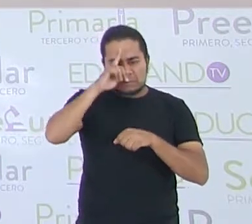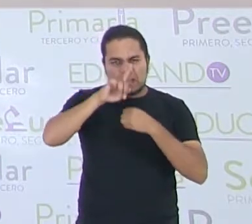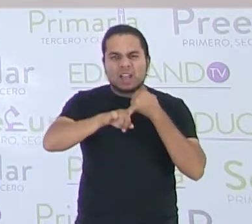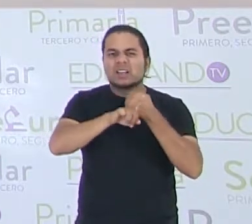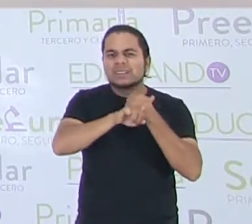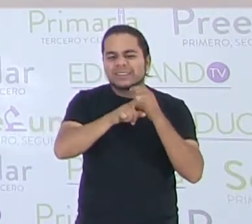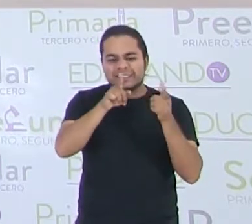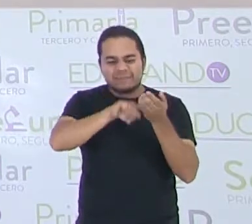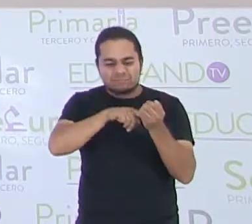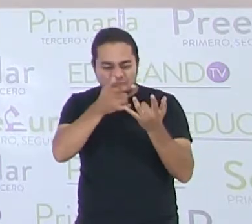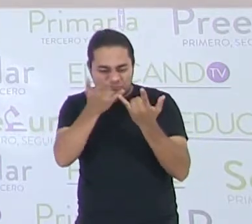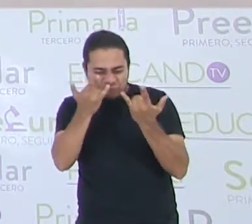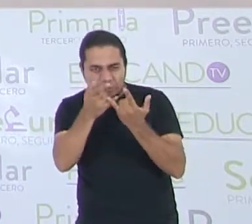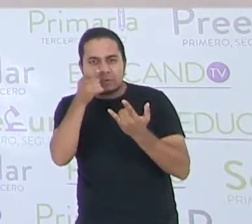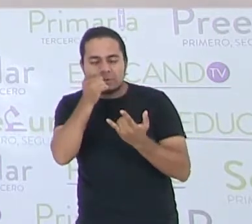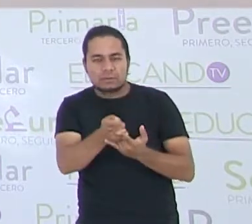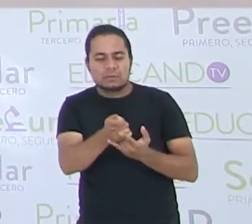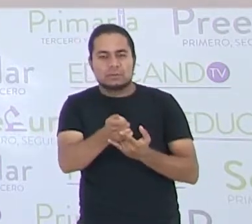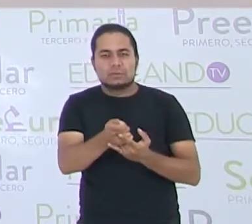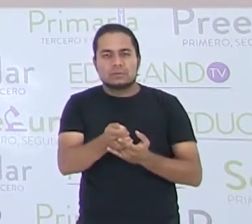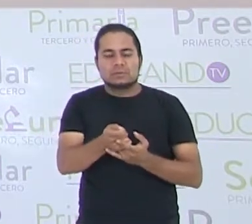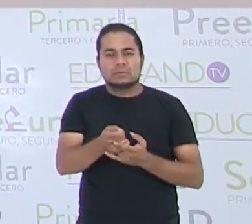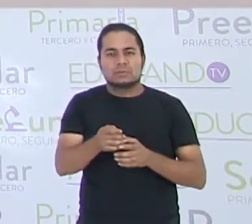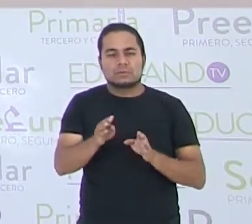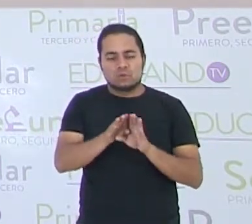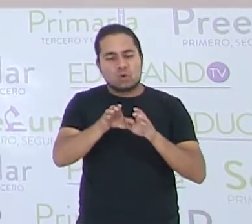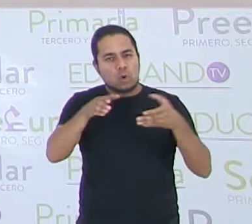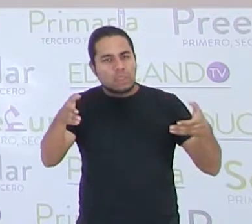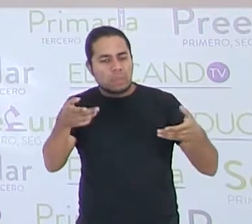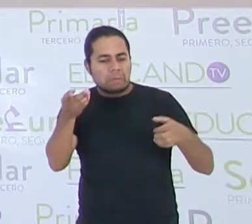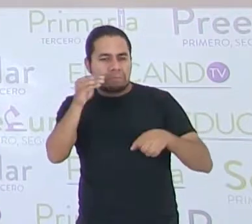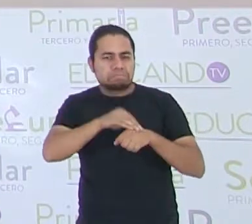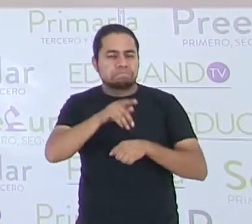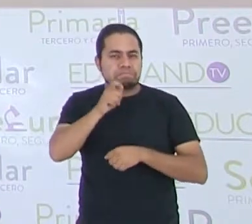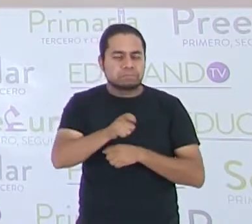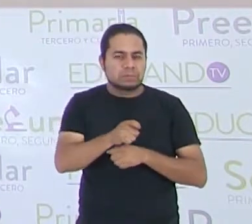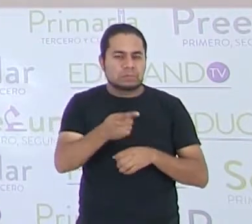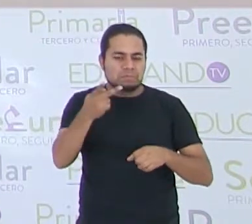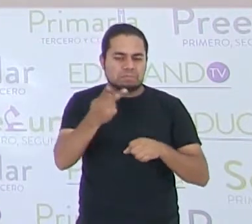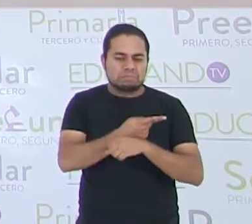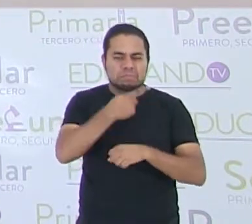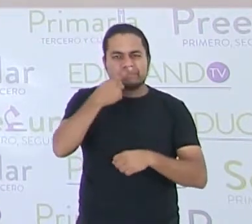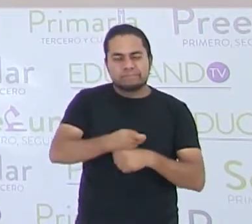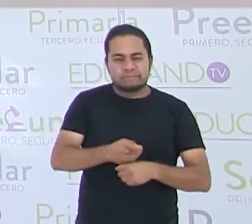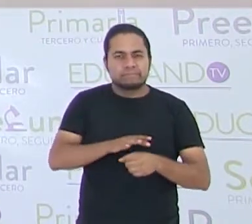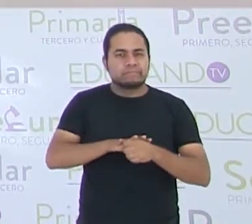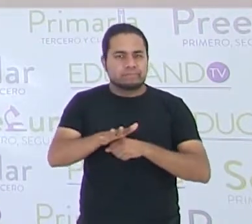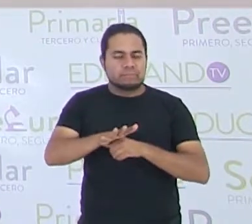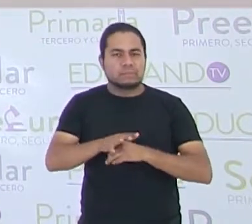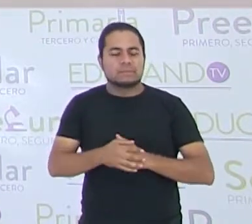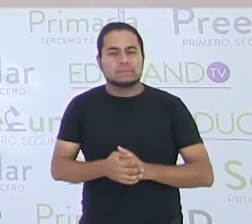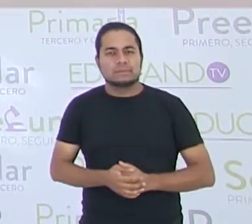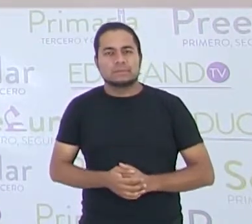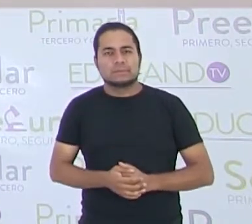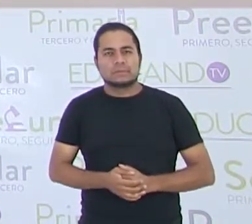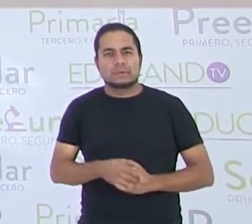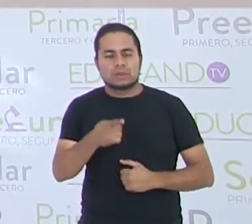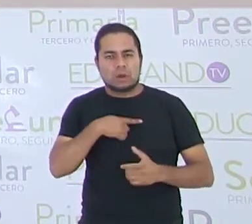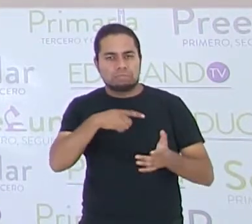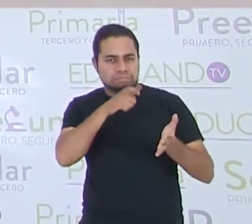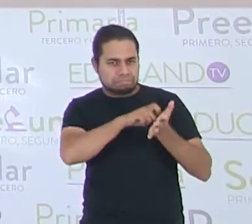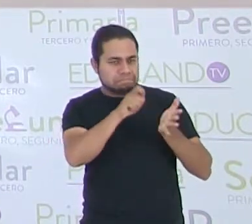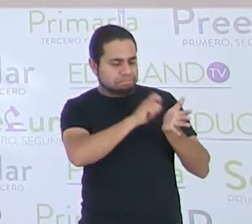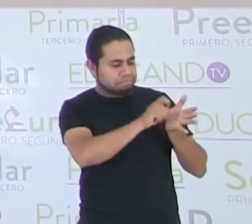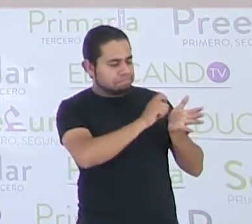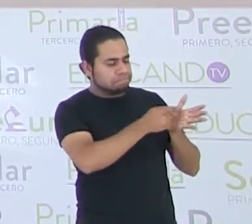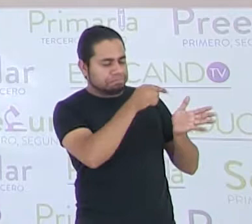problema. El planteamiento del cuento, más bien. Dice, ¿qué pasó primero? Vamos a notar aquí